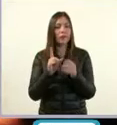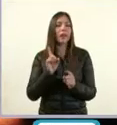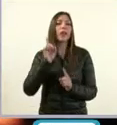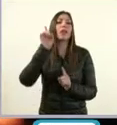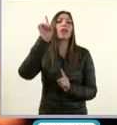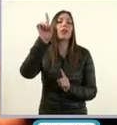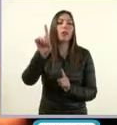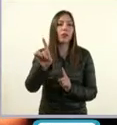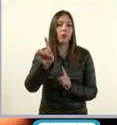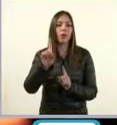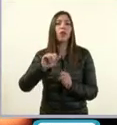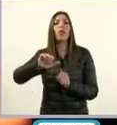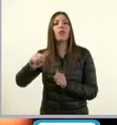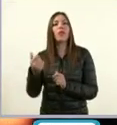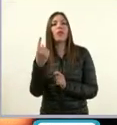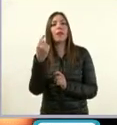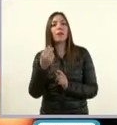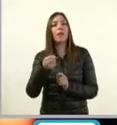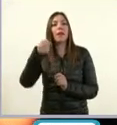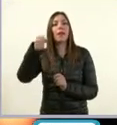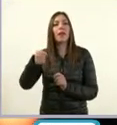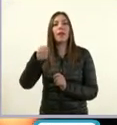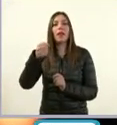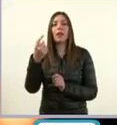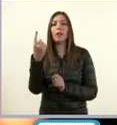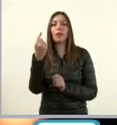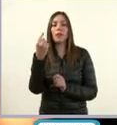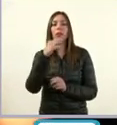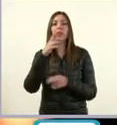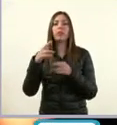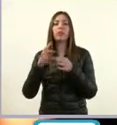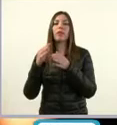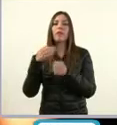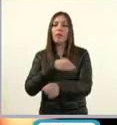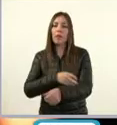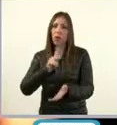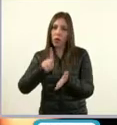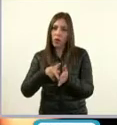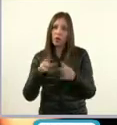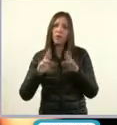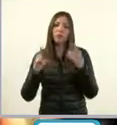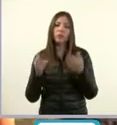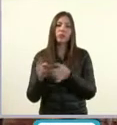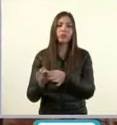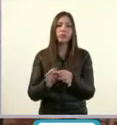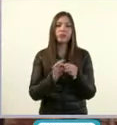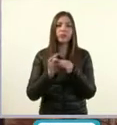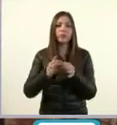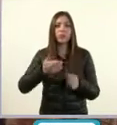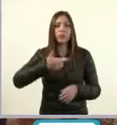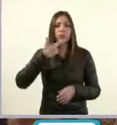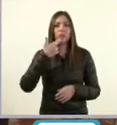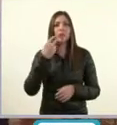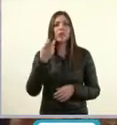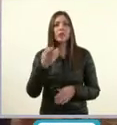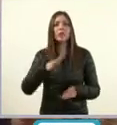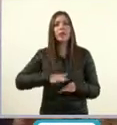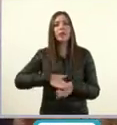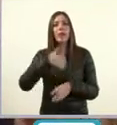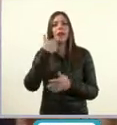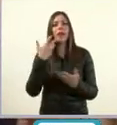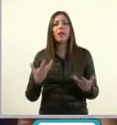rito extra iglesia. Ya. Es un rito que implica más la reunión La familiar.